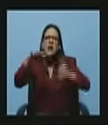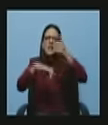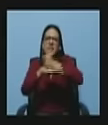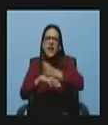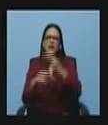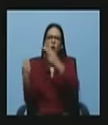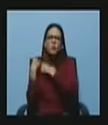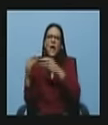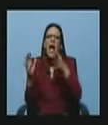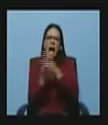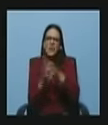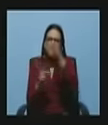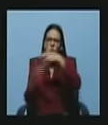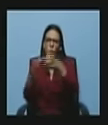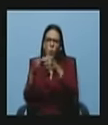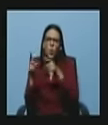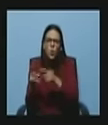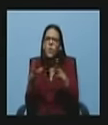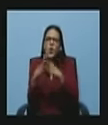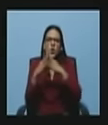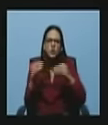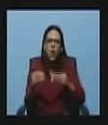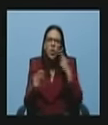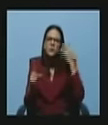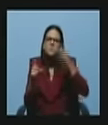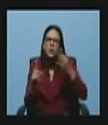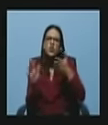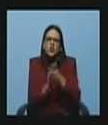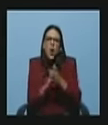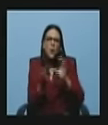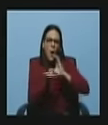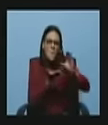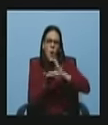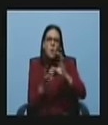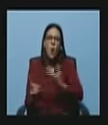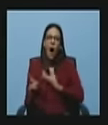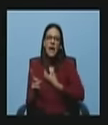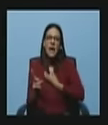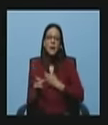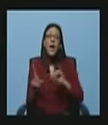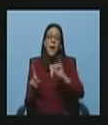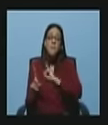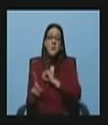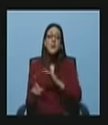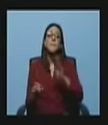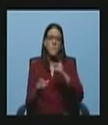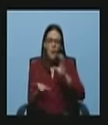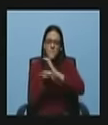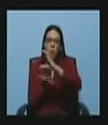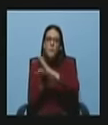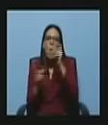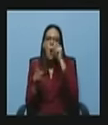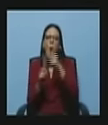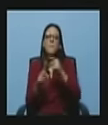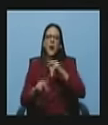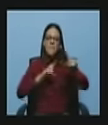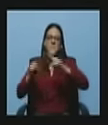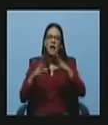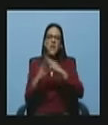general de desarrollo económico. Todo lo que tiene que ver con recursos de la alcaldía salía de Alberto Silva.